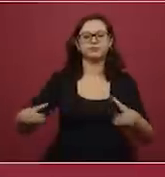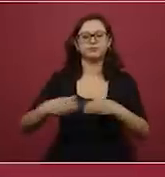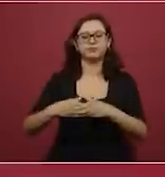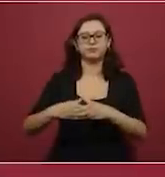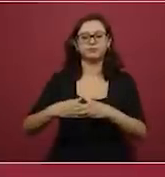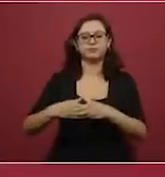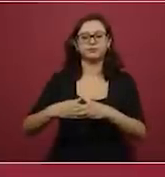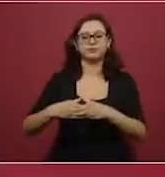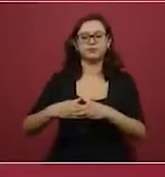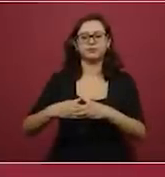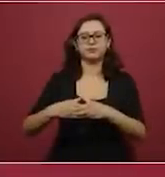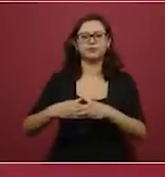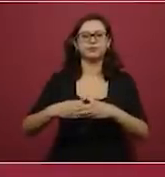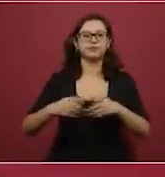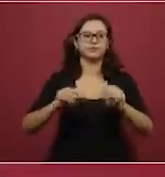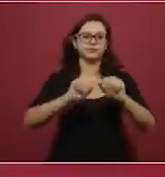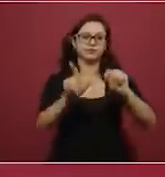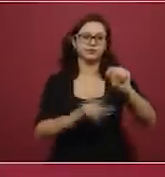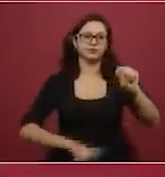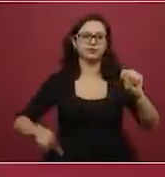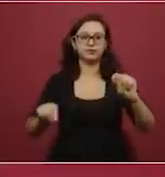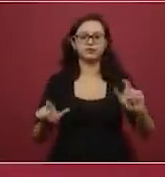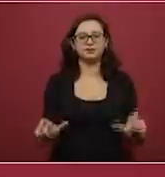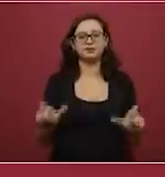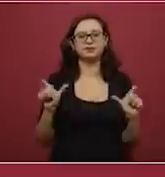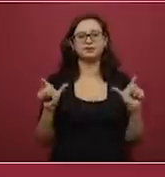la guardia nacional